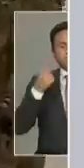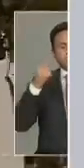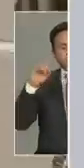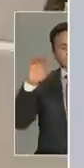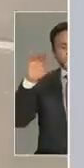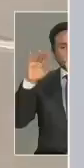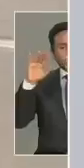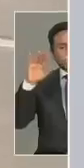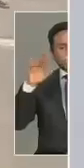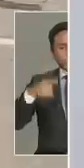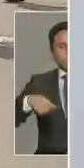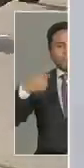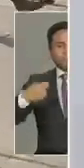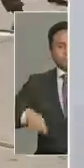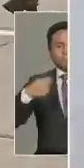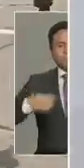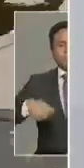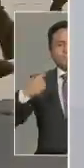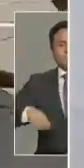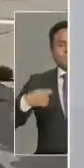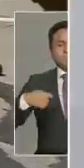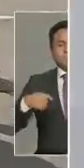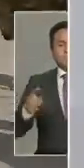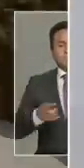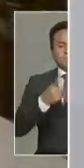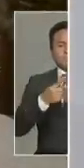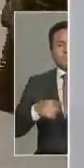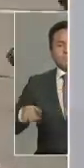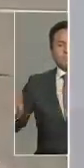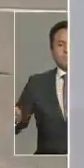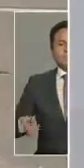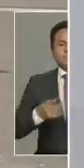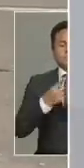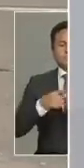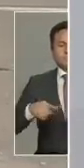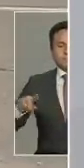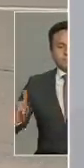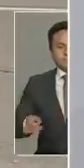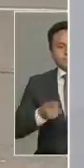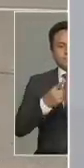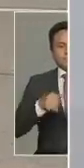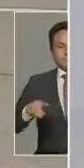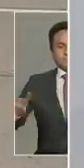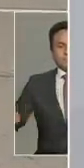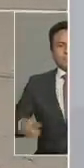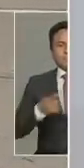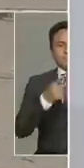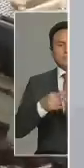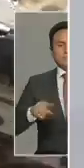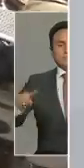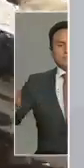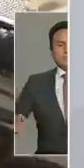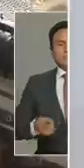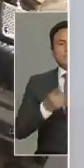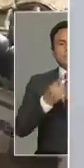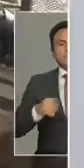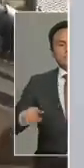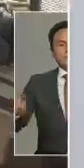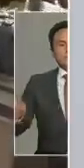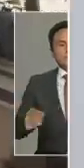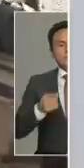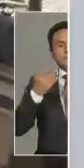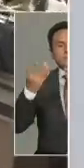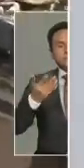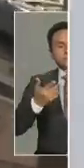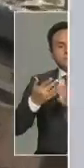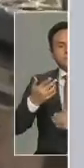países, independientemente de algunos gestos que nos es importante hacer en el marco del respeto de los derechos humanos. No olvidemos que fue un joven